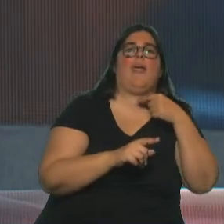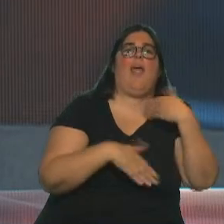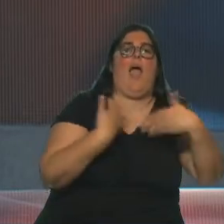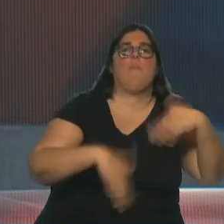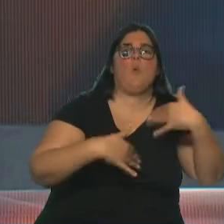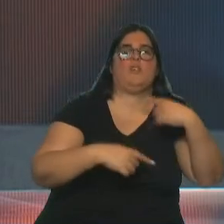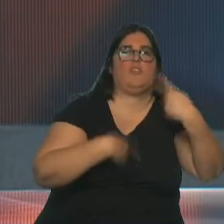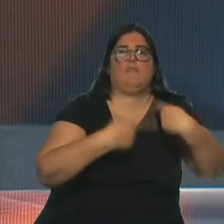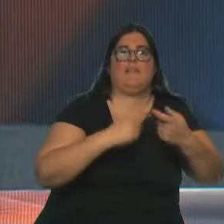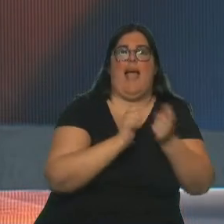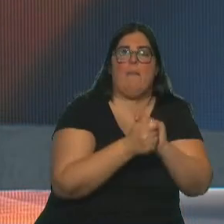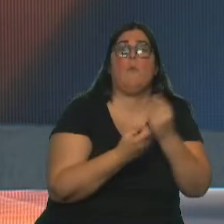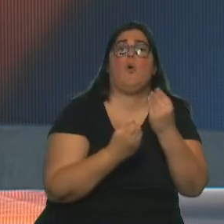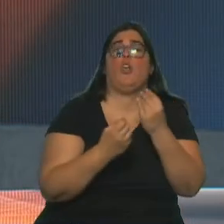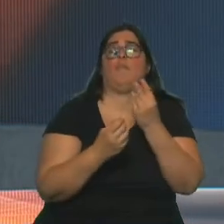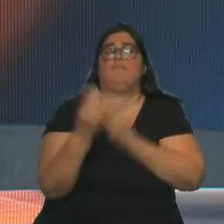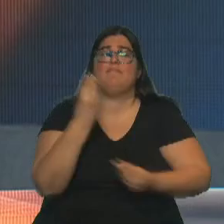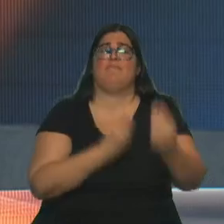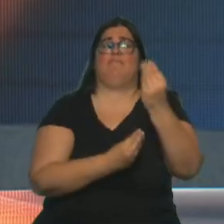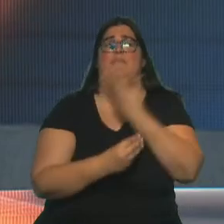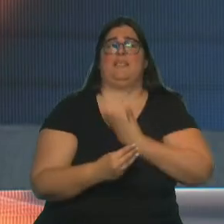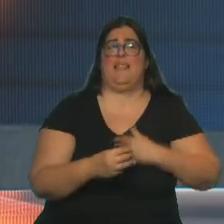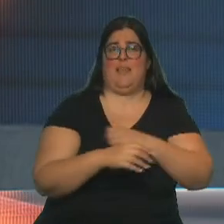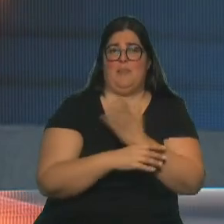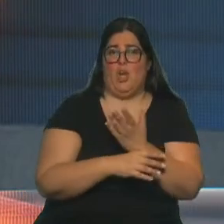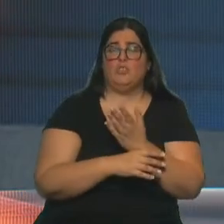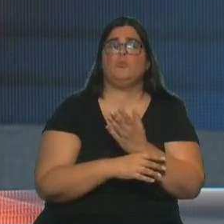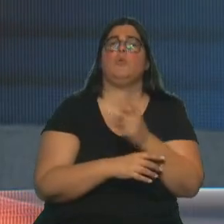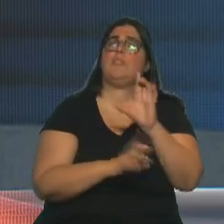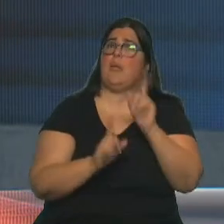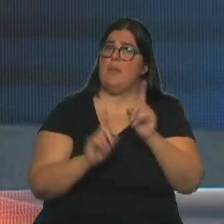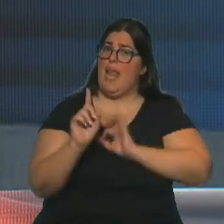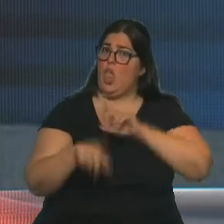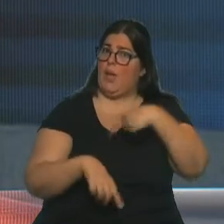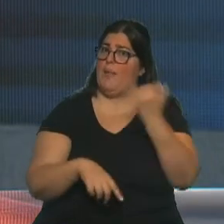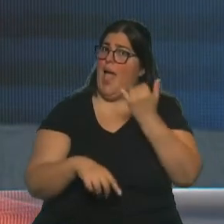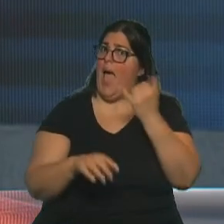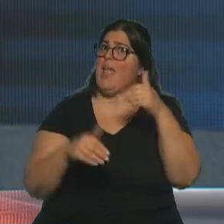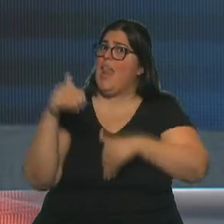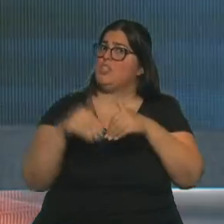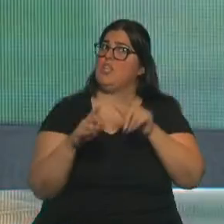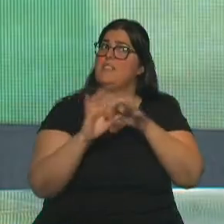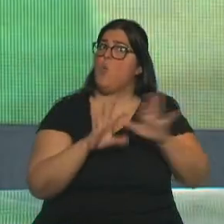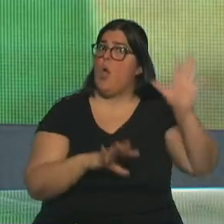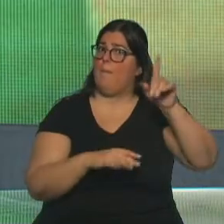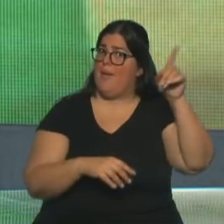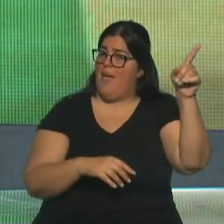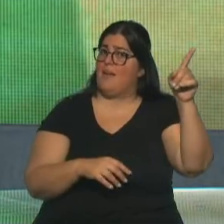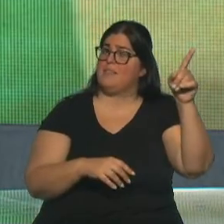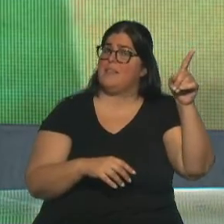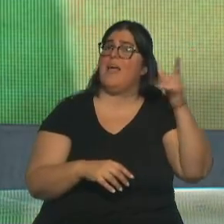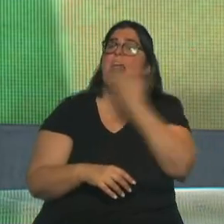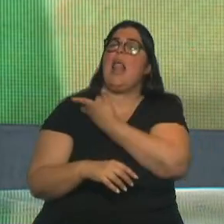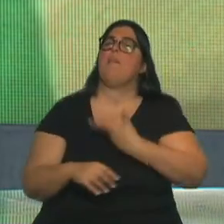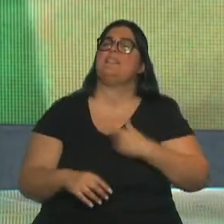Mercosur, por los cambios políticos que vienen en la región, pero también en el caso europeo. Recordemos que el año que viene hay elecciones europeas, que la presidencia pro tempore